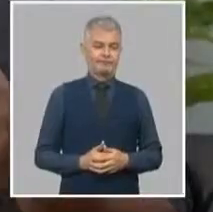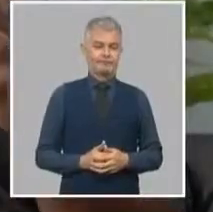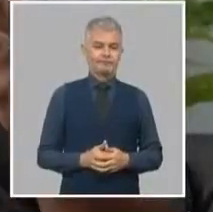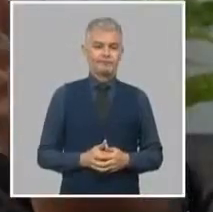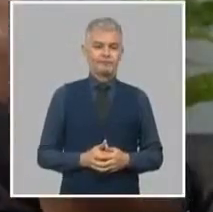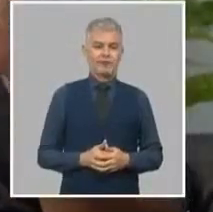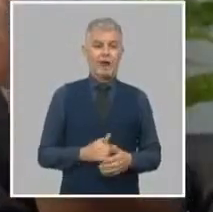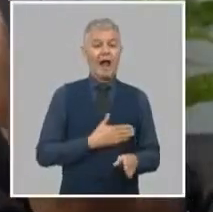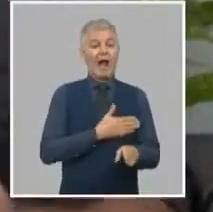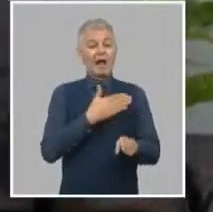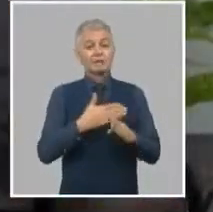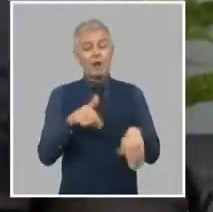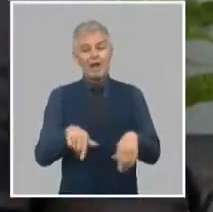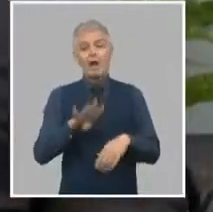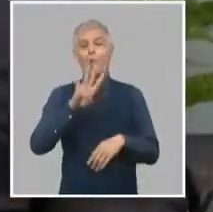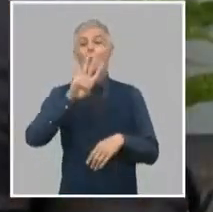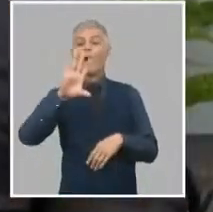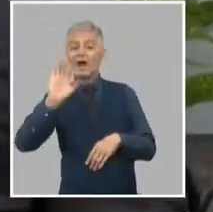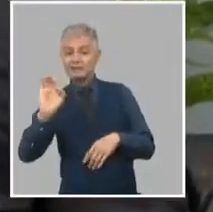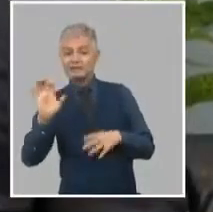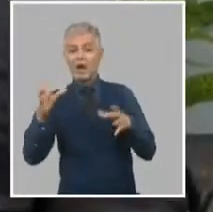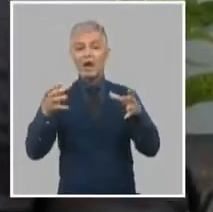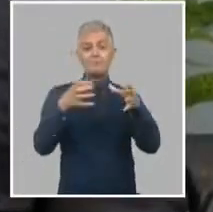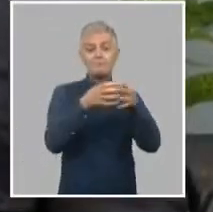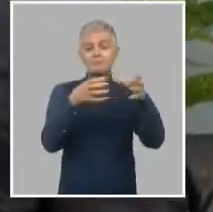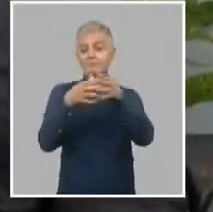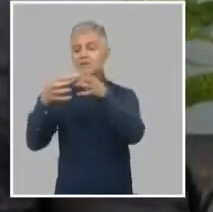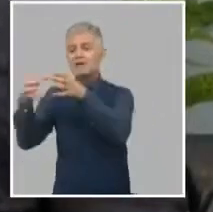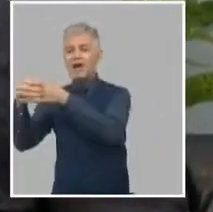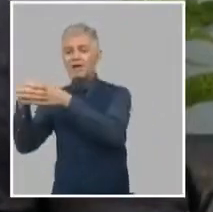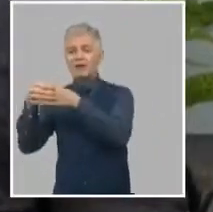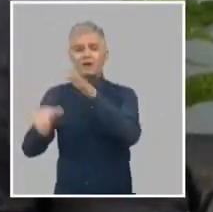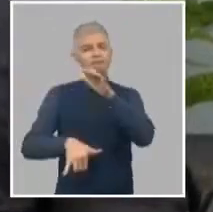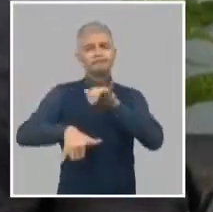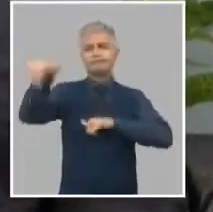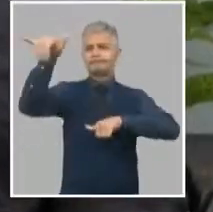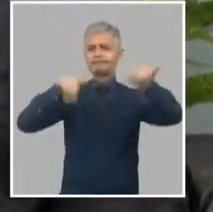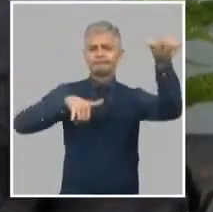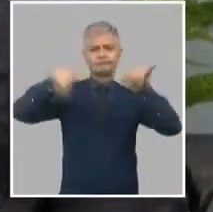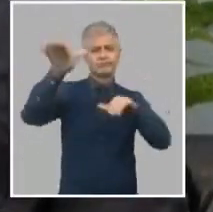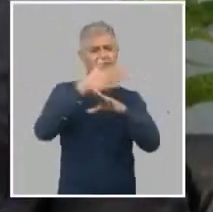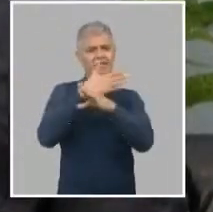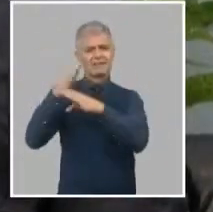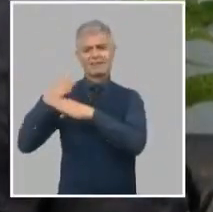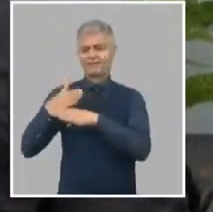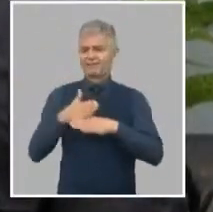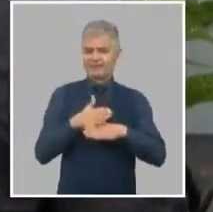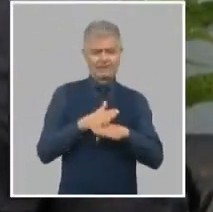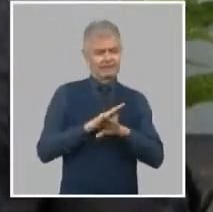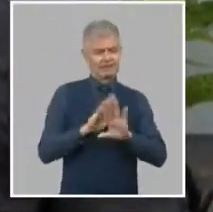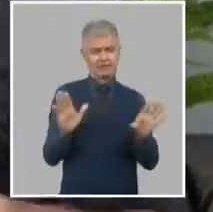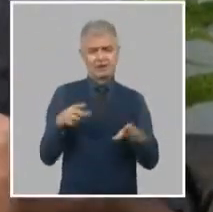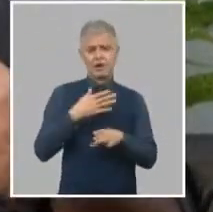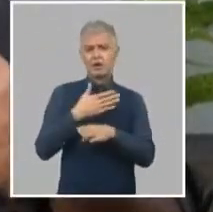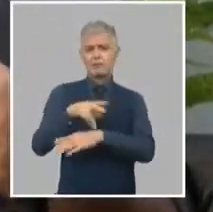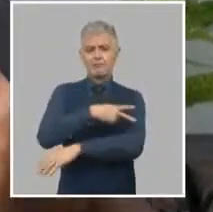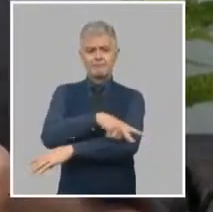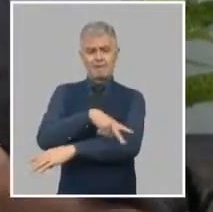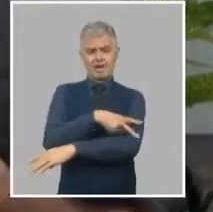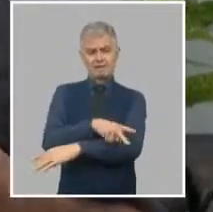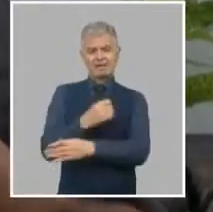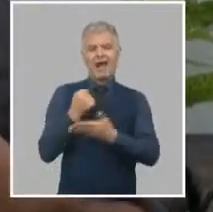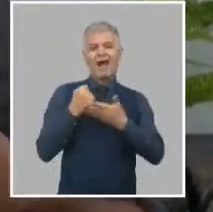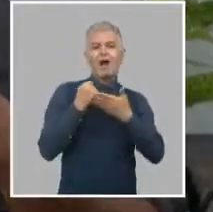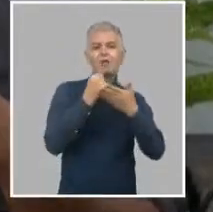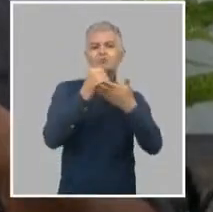Ya son más de 40 brigadas médicas cubanas que han salido hacia el exterior del contingente Henry Reef para